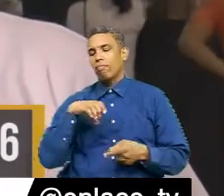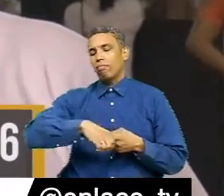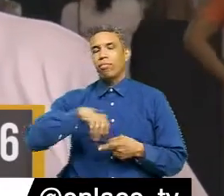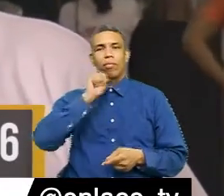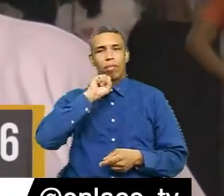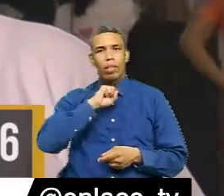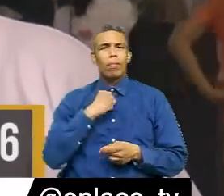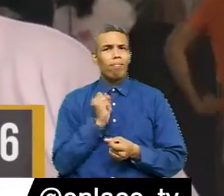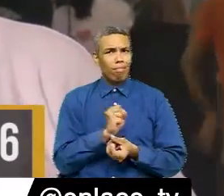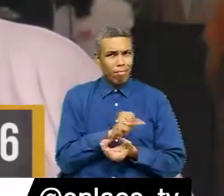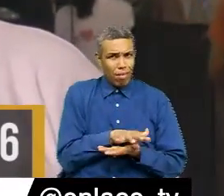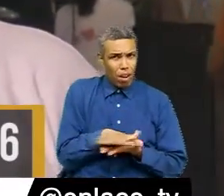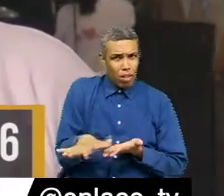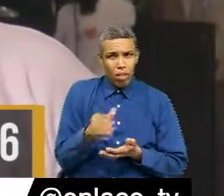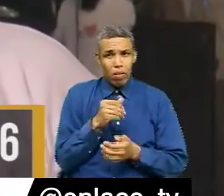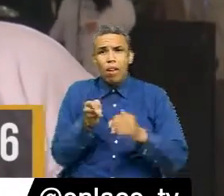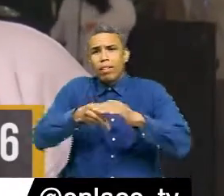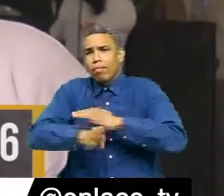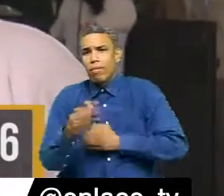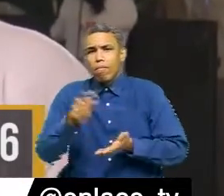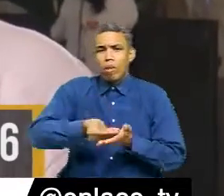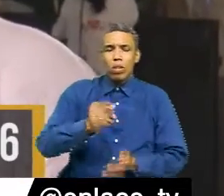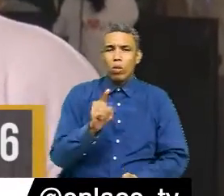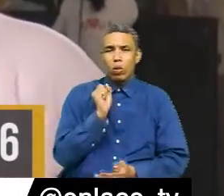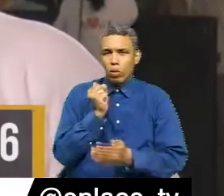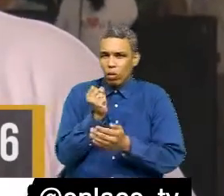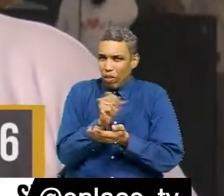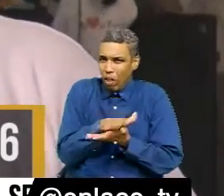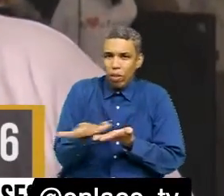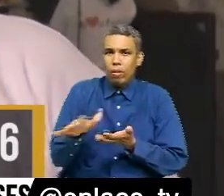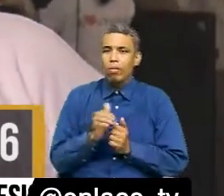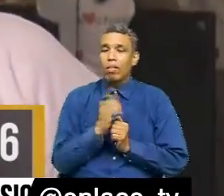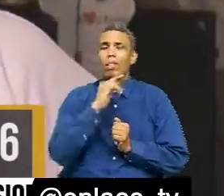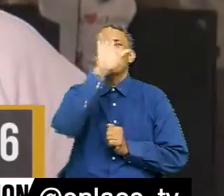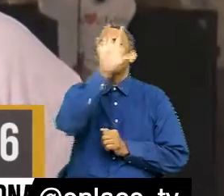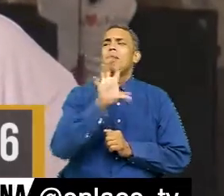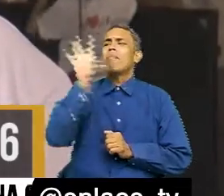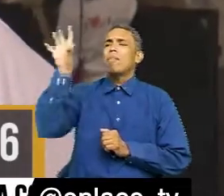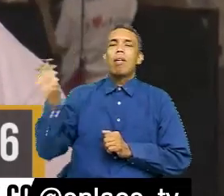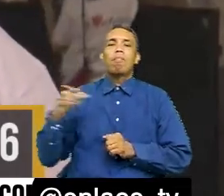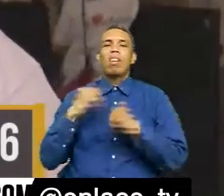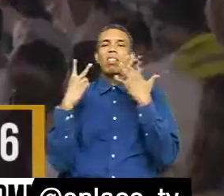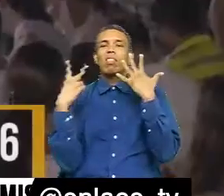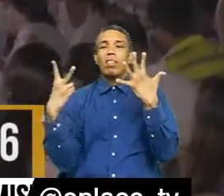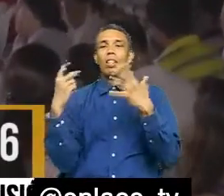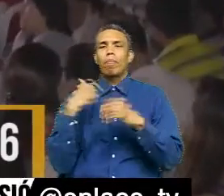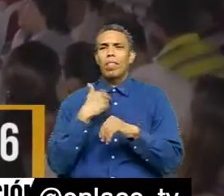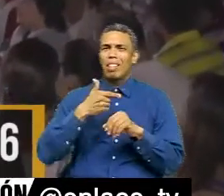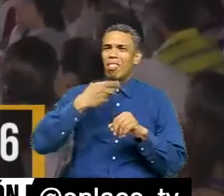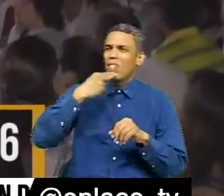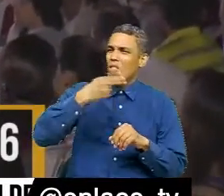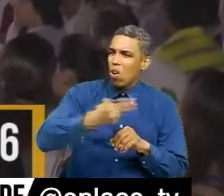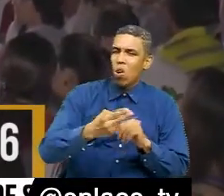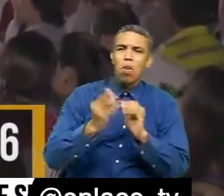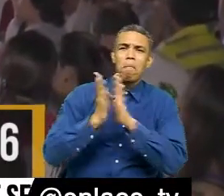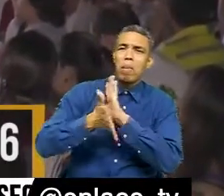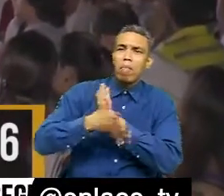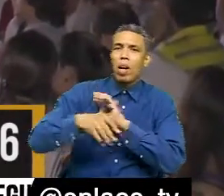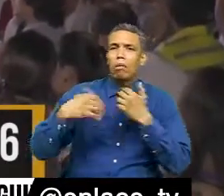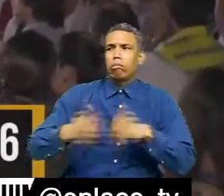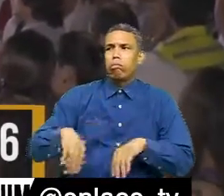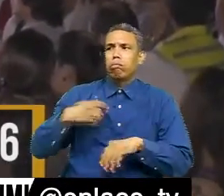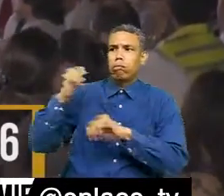toda la gente, y qué mejor que una maratón con cuenteros de 7 países que están acompañándonos en el festival. La barranqueña Ena Jiménez fue la